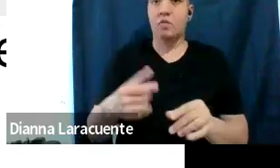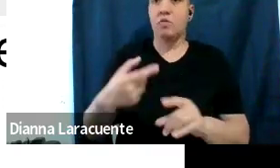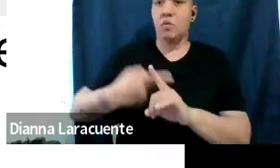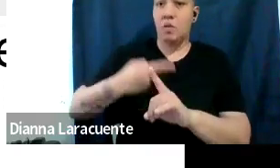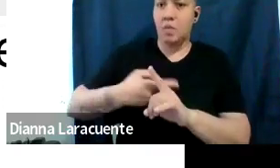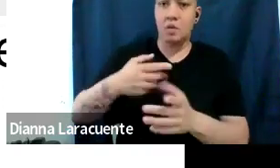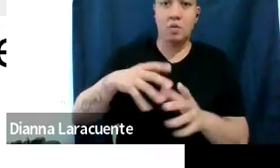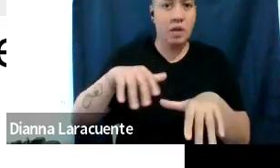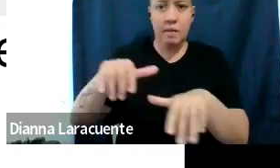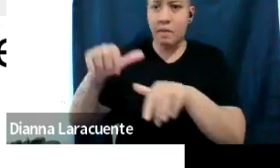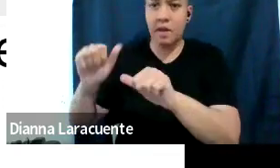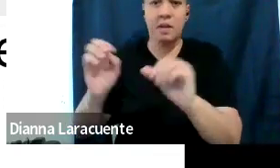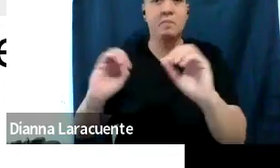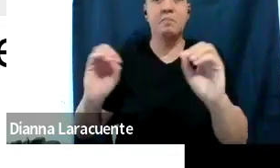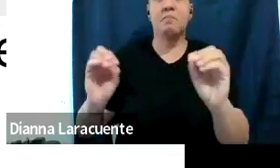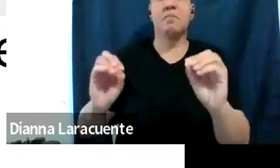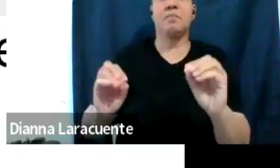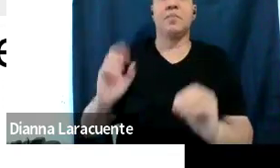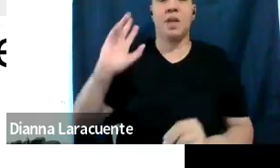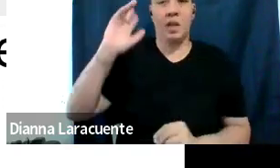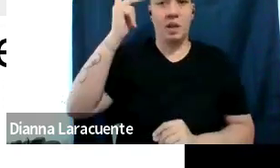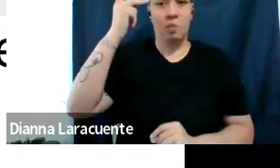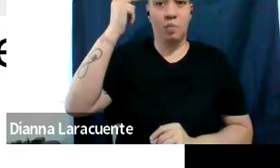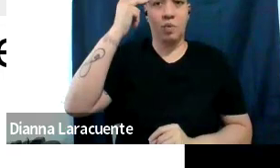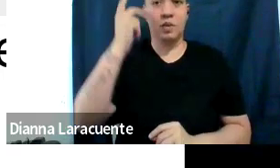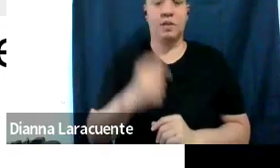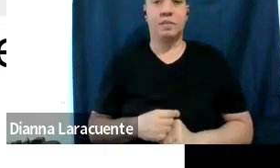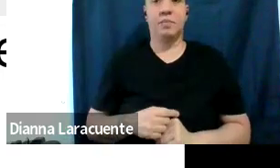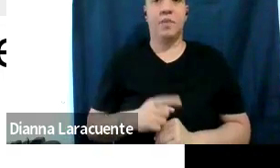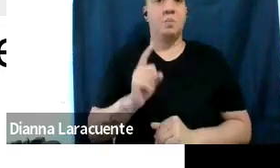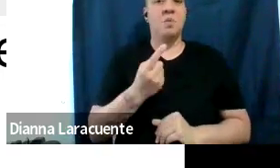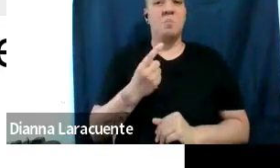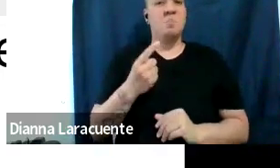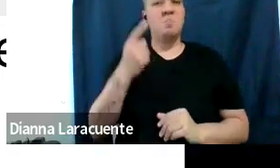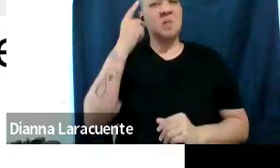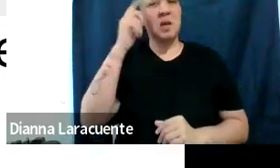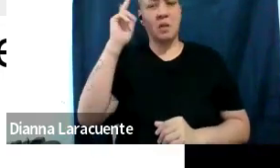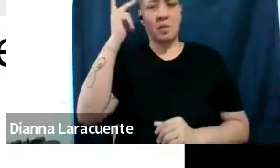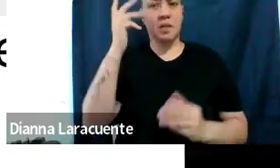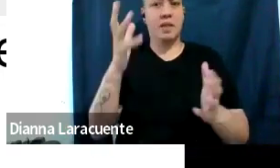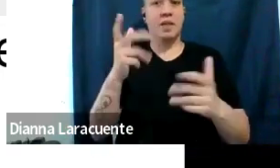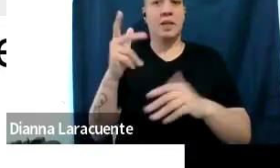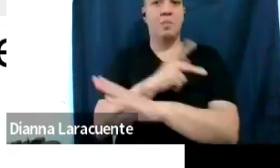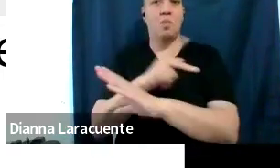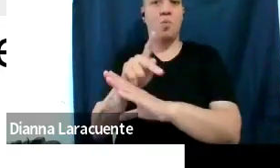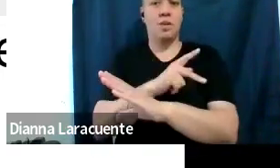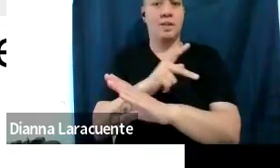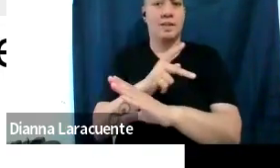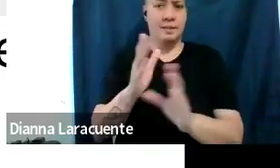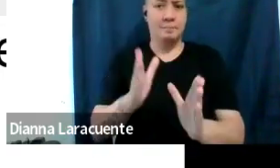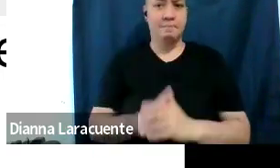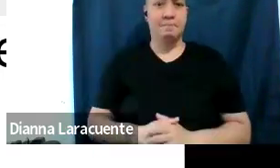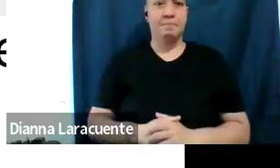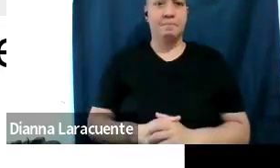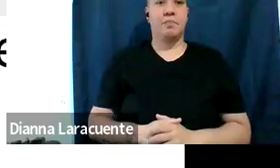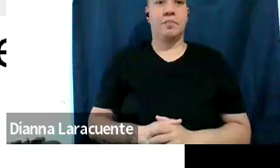te vayas ni para nada, que la política, primero él no pensaba en la política, él lo que quería era ser poeta. Y así fue como